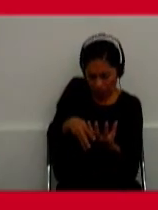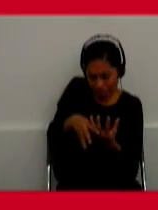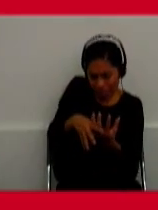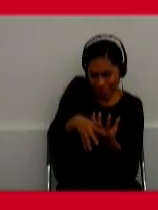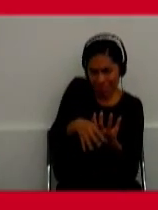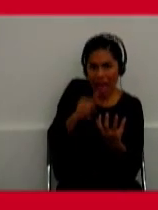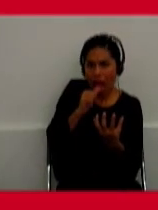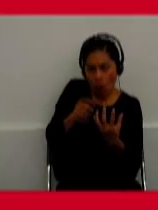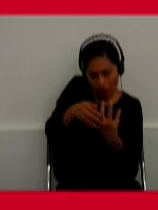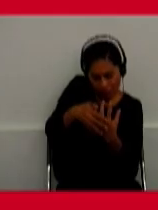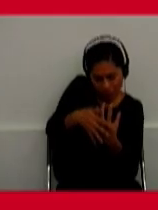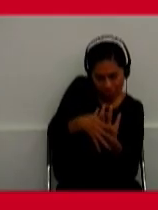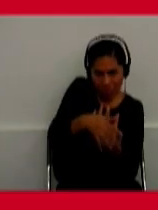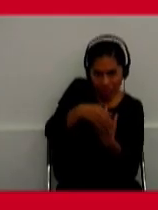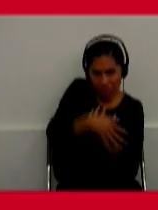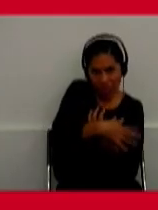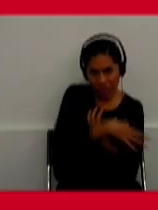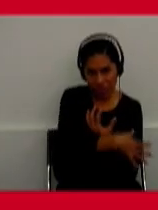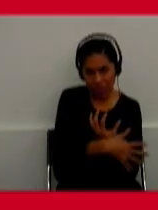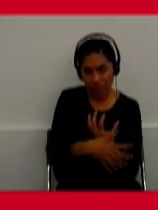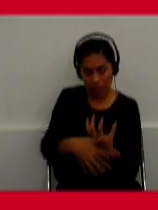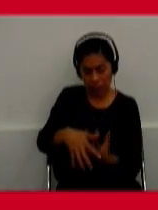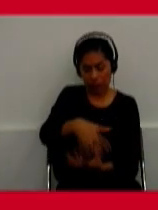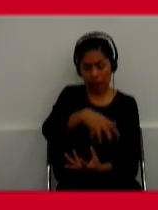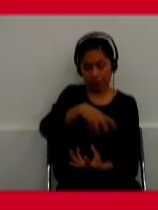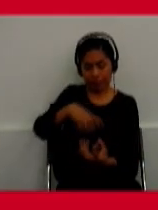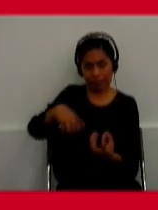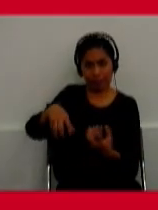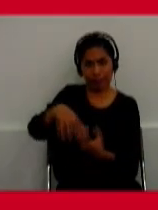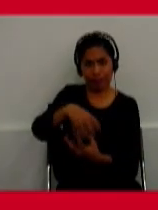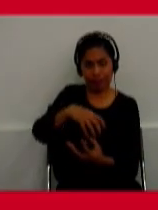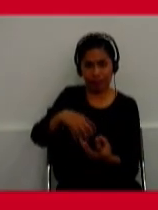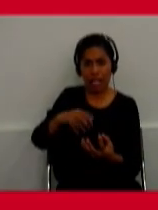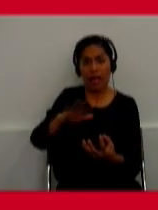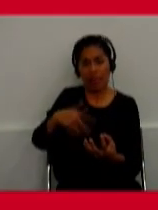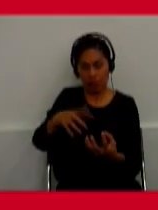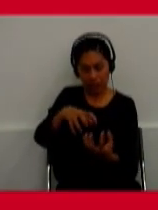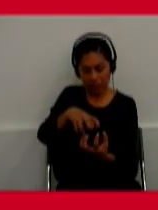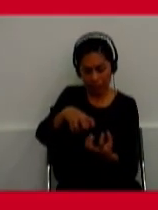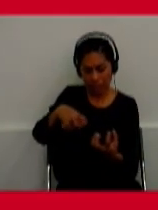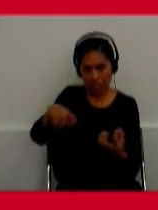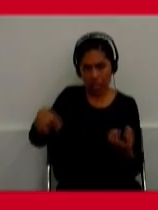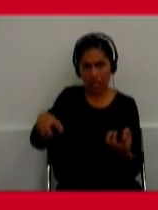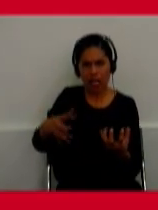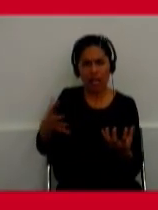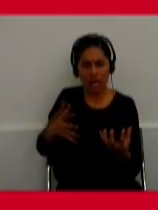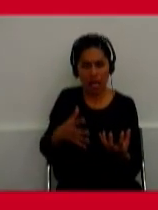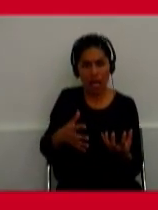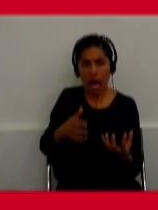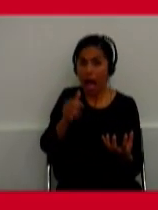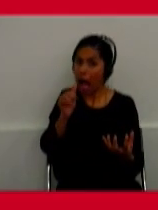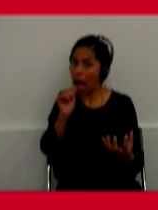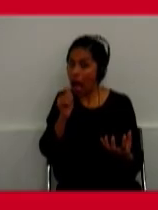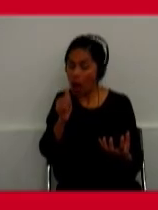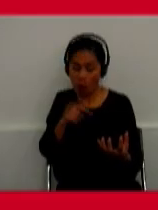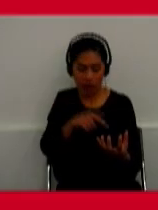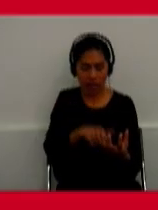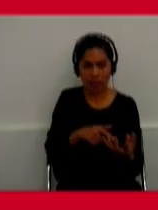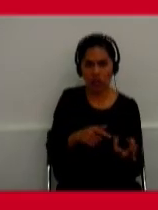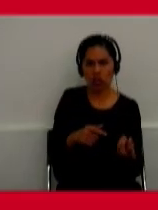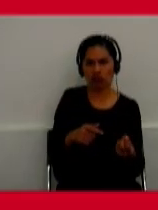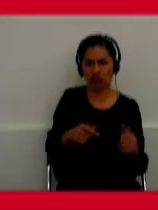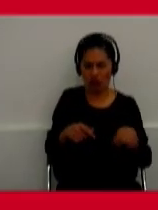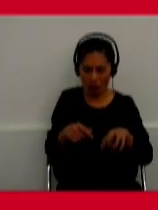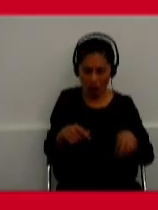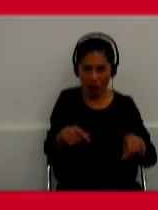sectores que van rotando y tienen una especie de separación líquido y sólido mediante vacío. Consigues el vacío que haces